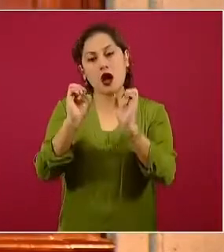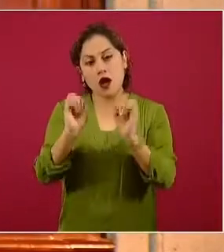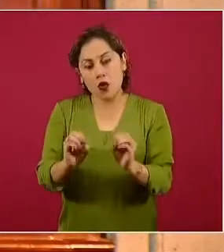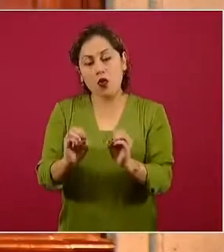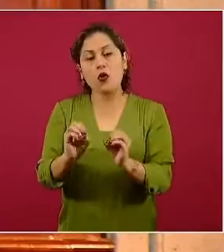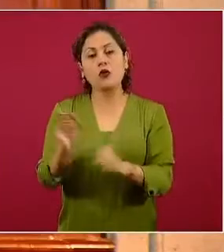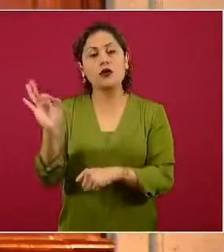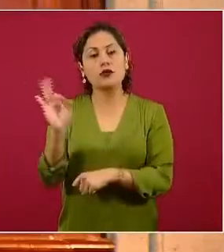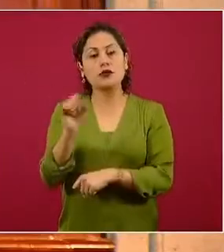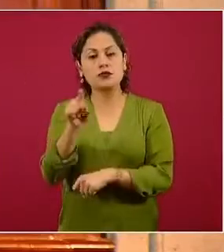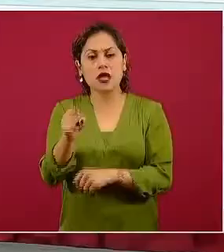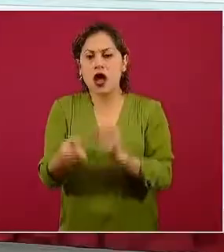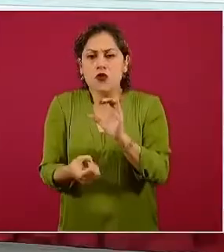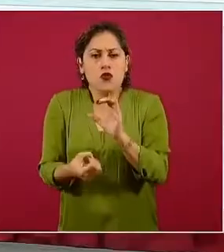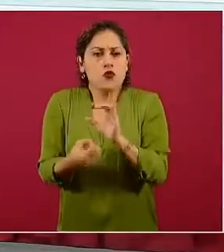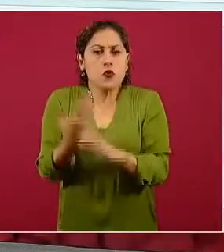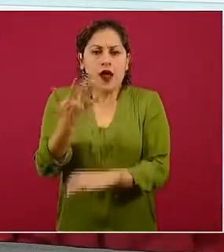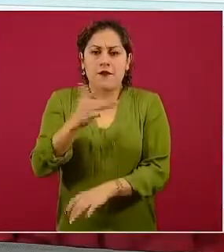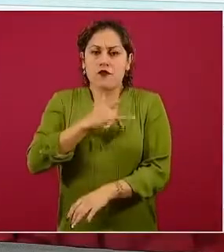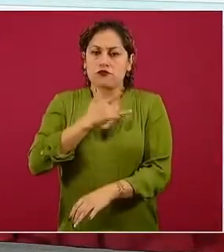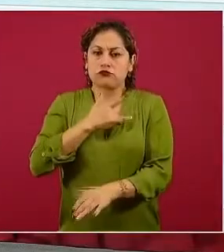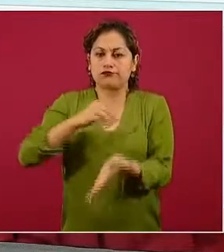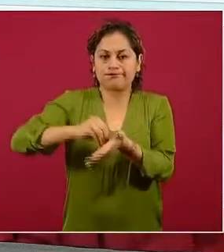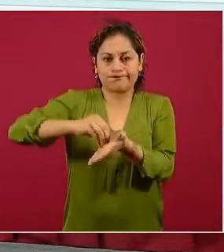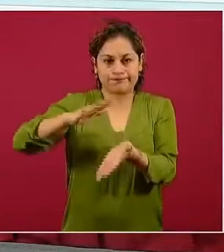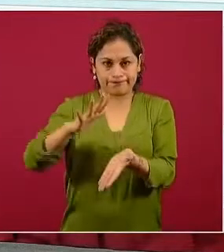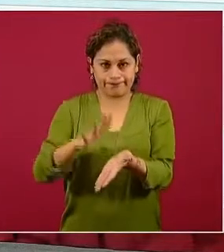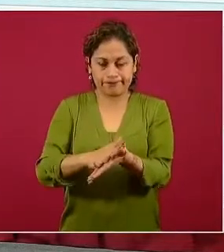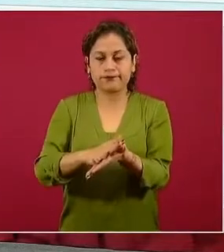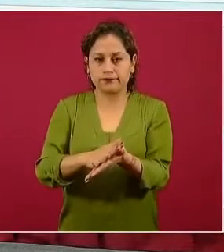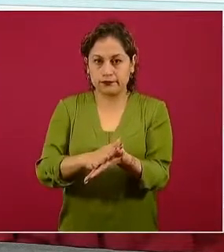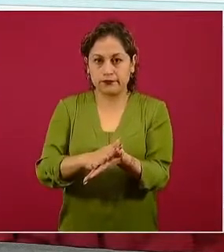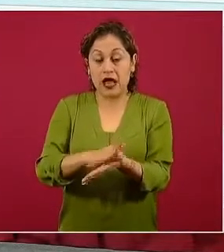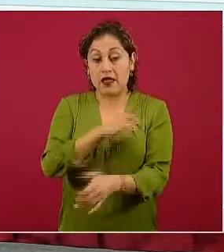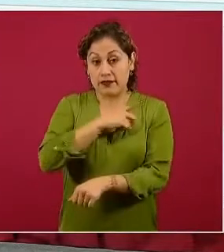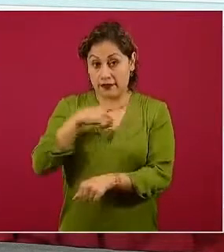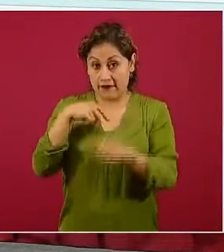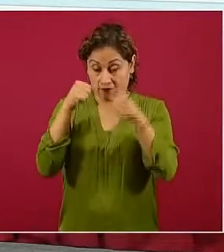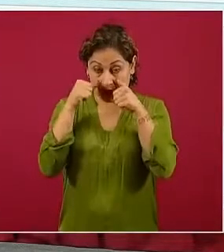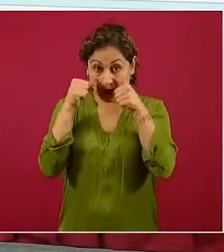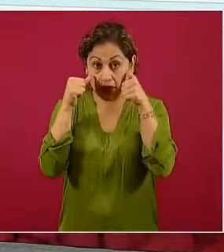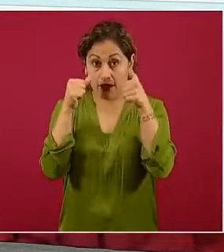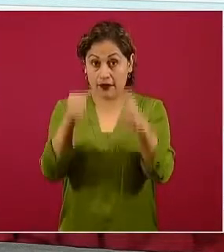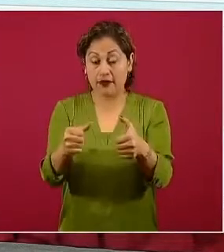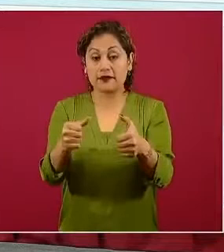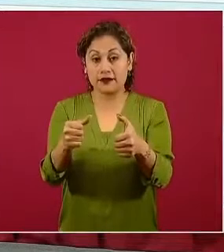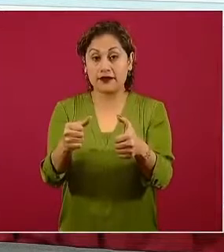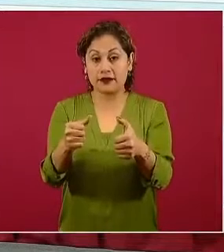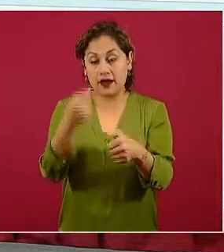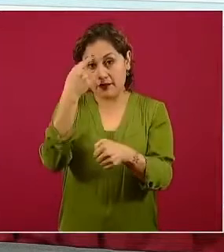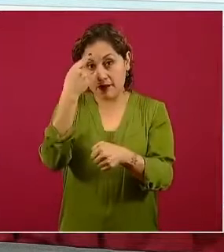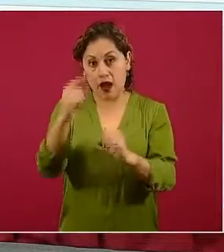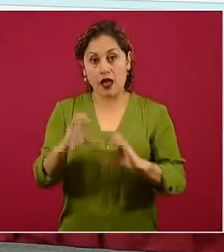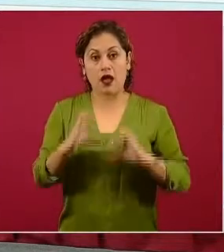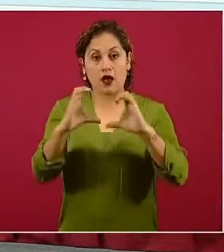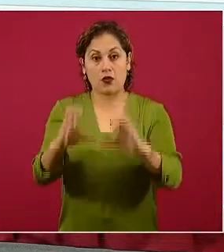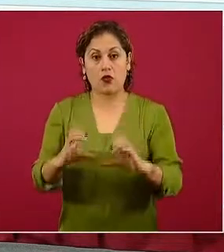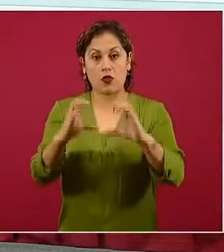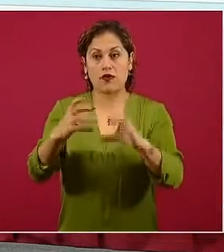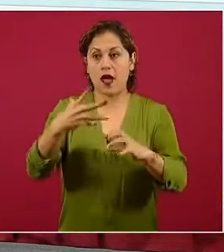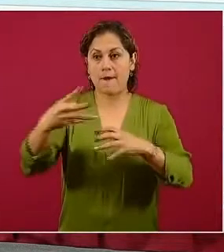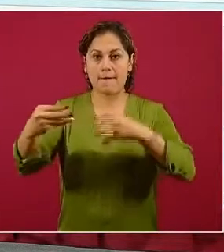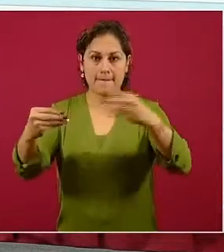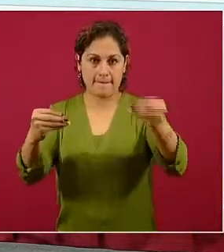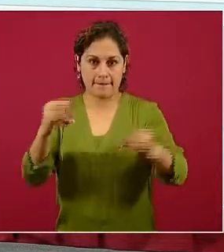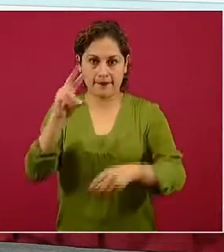más recientes y precisamente tener la mayor probabilidad de en este momento todavía estar enfermos, no